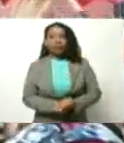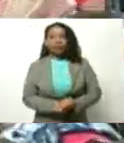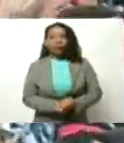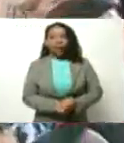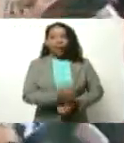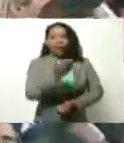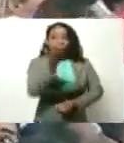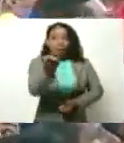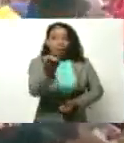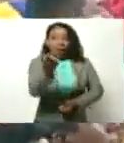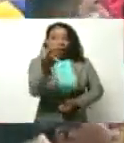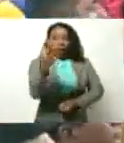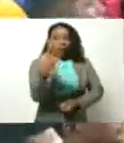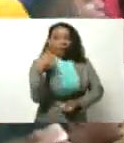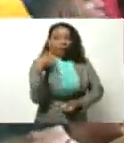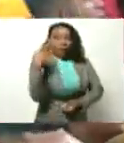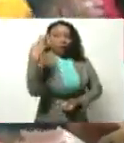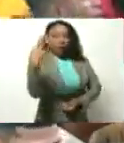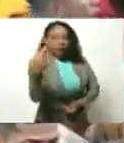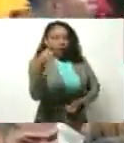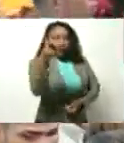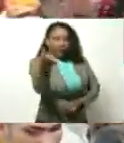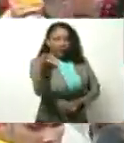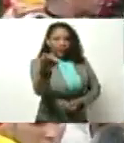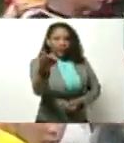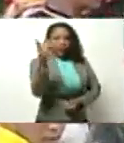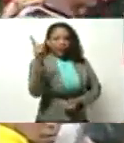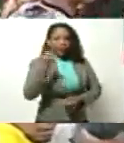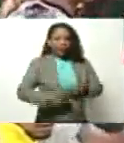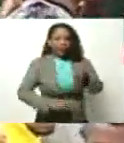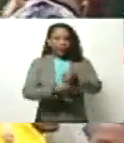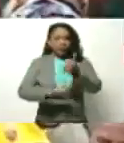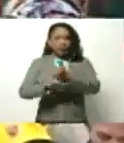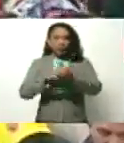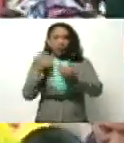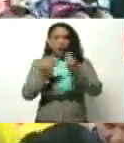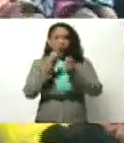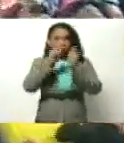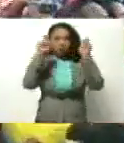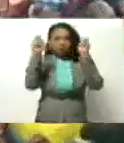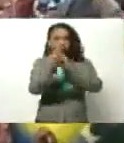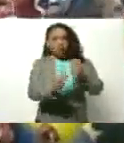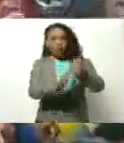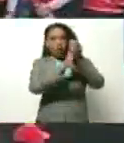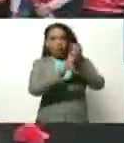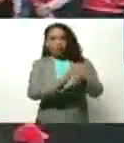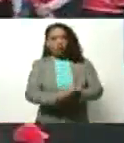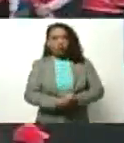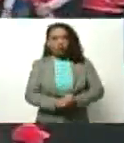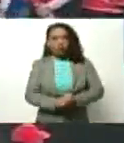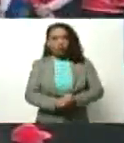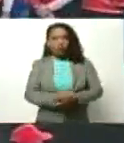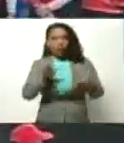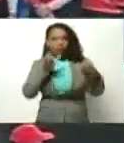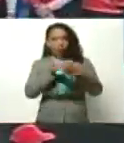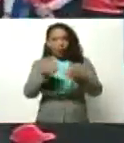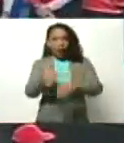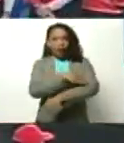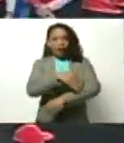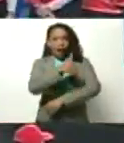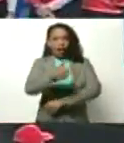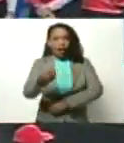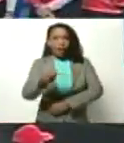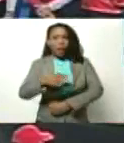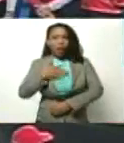y usted lo eligieron como fortalece usted esa jefatura y la va convirtiendo en liderazgo reúna su calle cada vez que